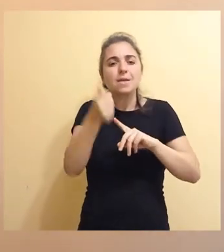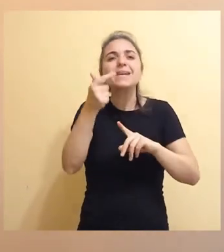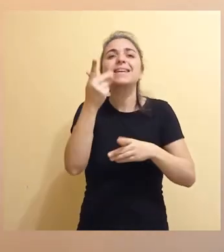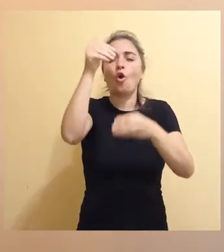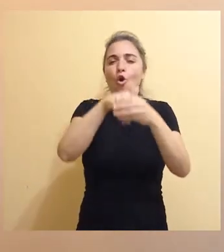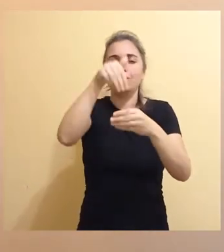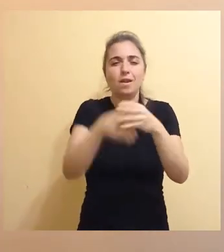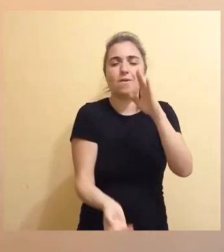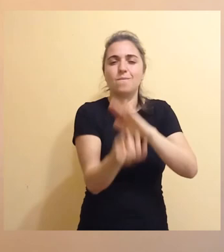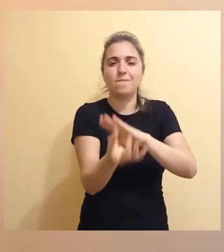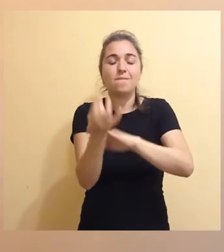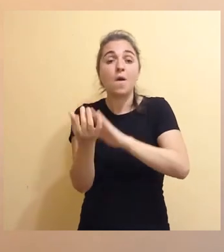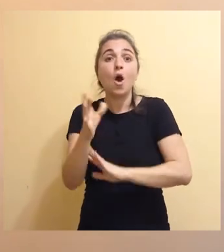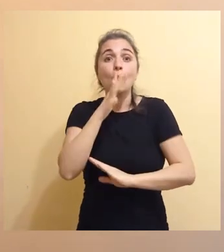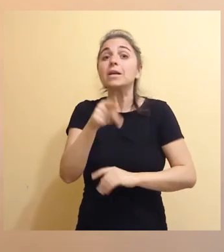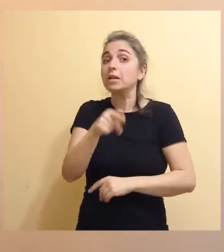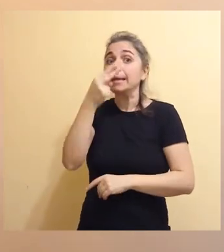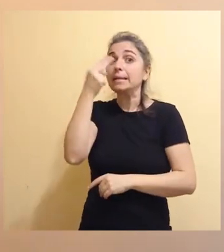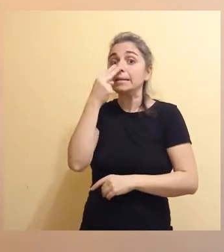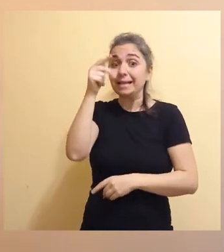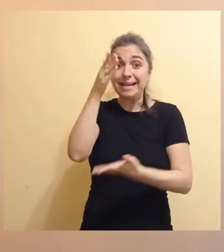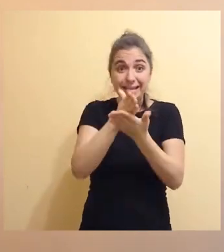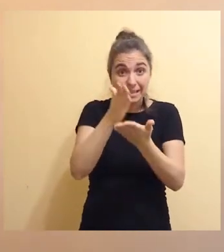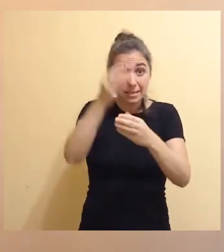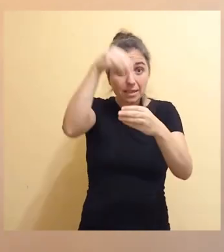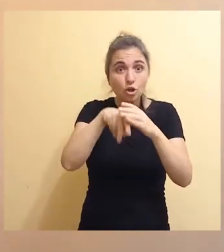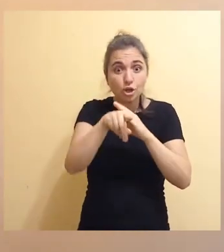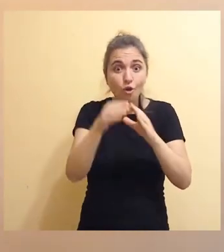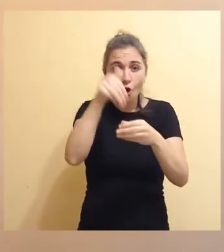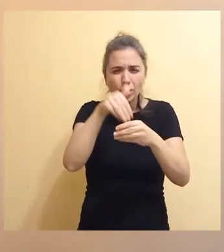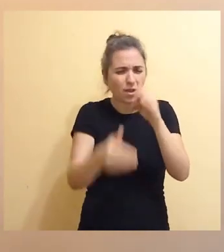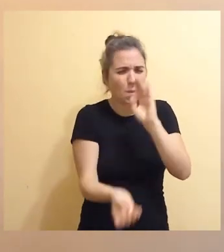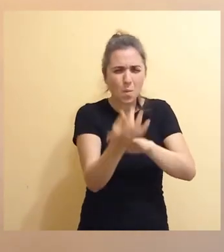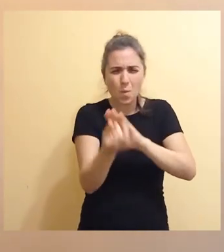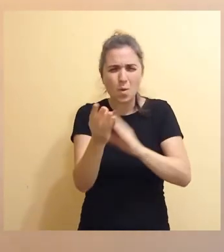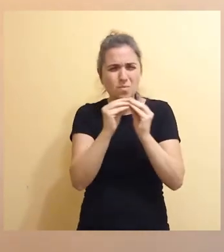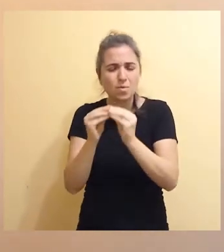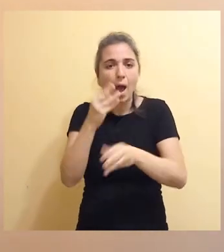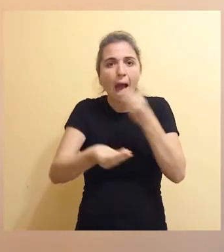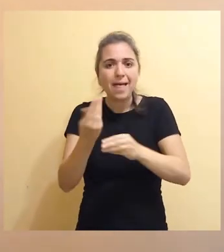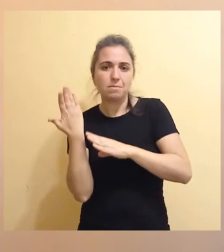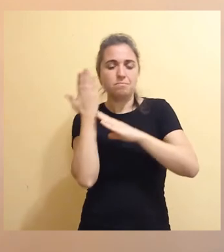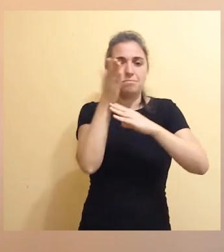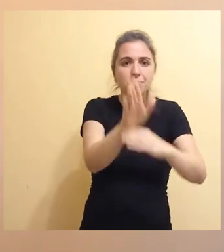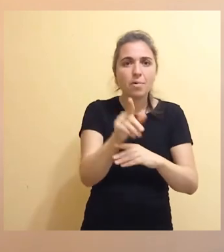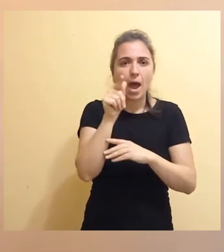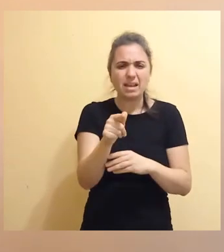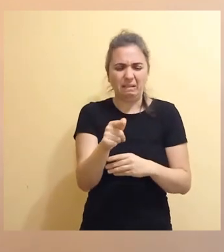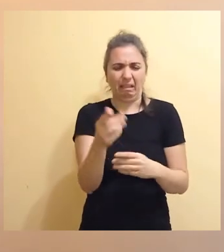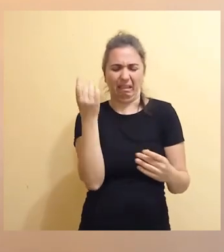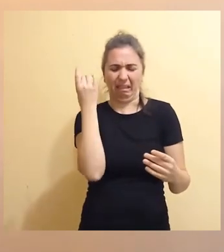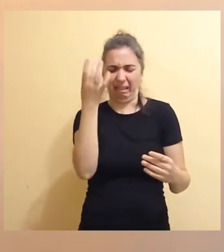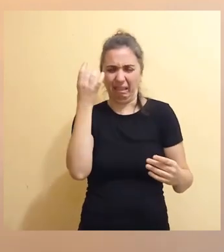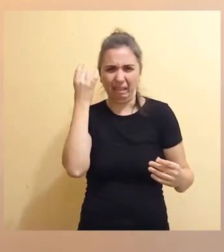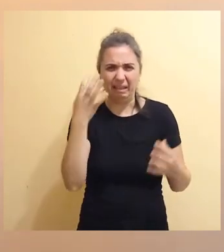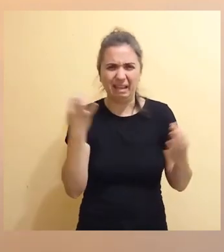más crítica y generar contenido. Esto es muy interesante, ¿no? Porque desde las aulas podemos generar este contenido que visibilice